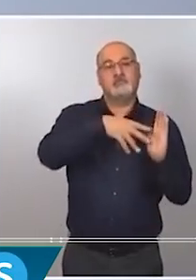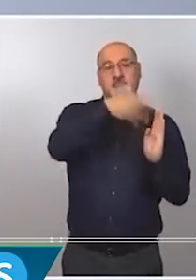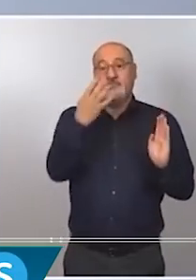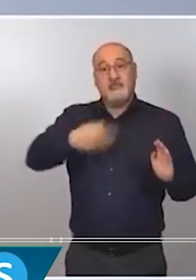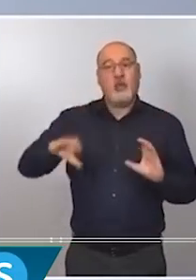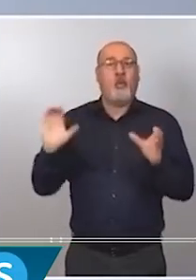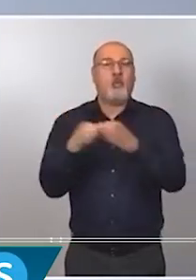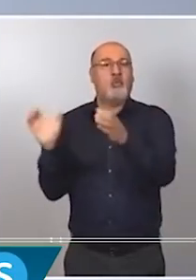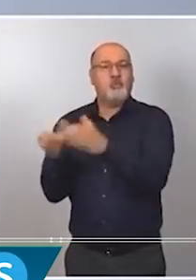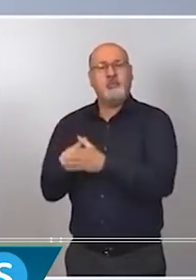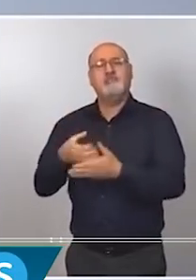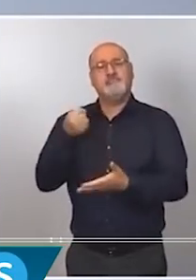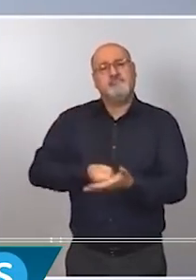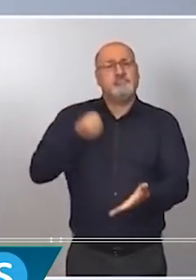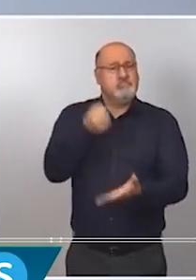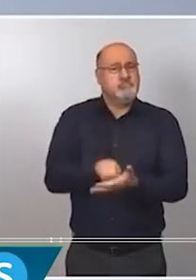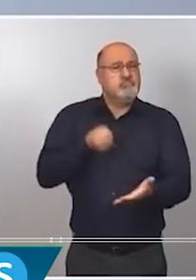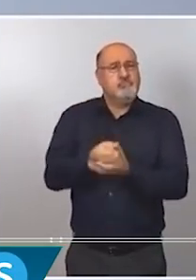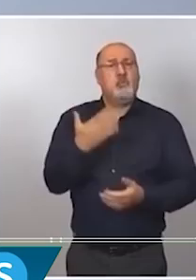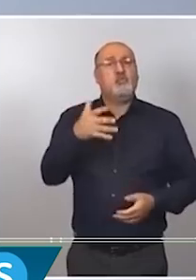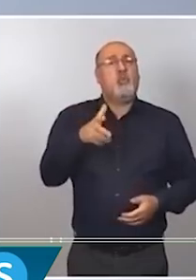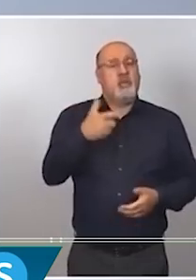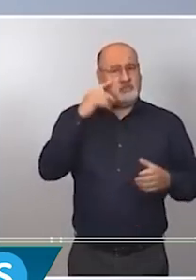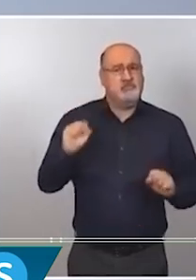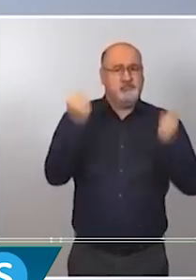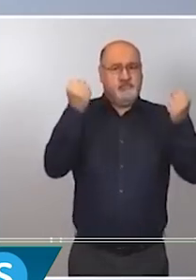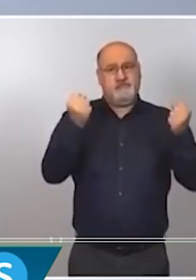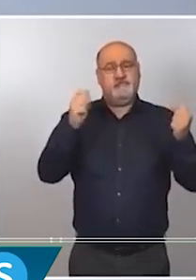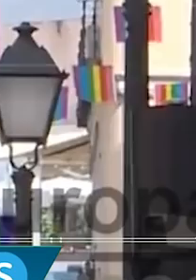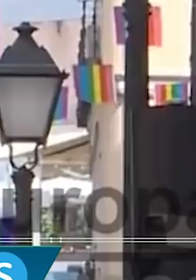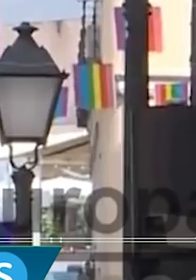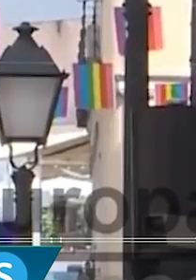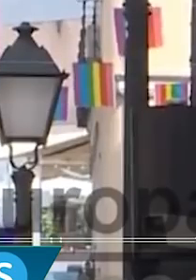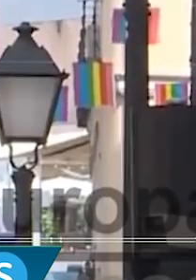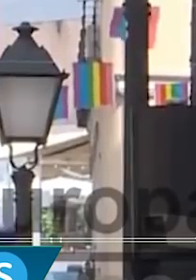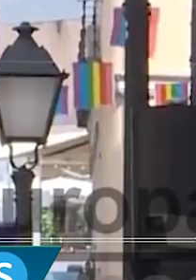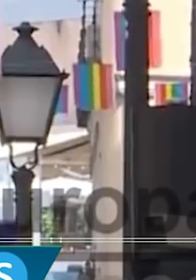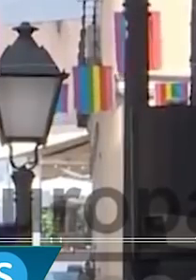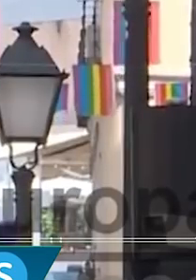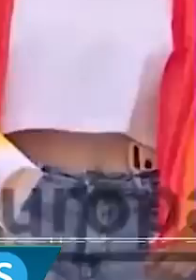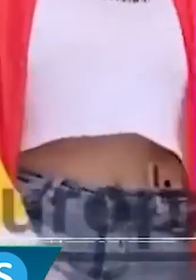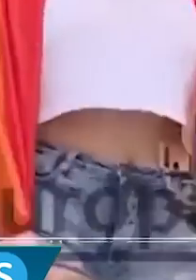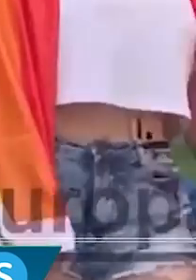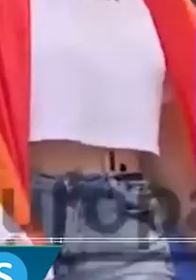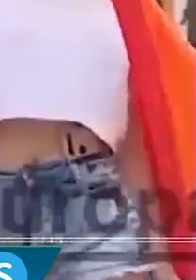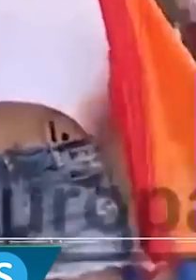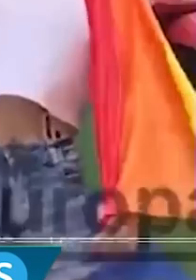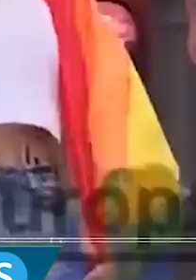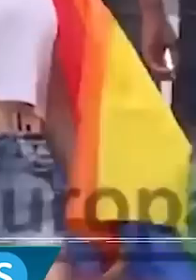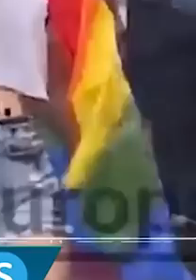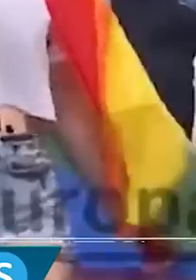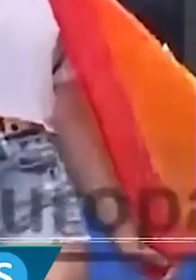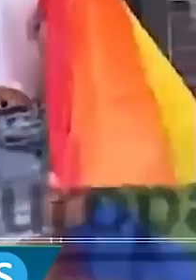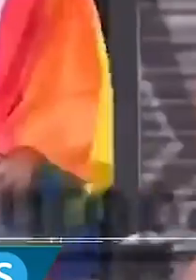podemos sigan apoyándolo y tal y cual es capaz de lo que sea le da todo igual dejar mal a su vicepresidenta dejar mal a todas sus diputadas